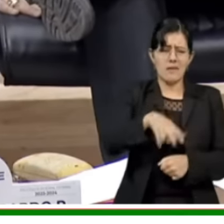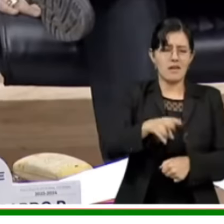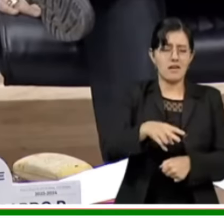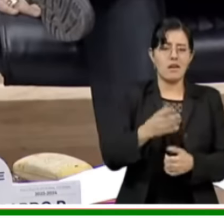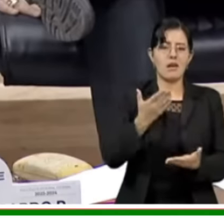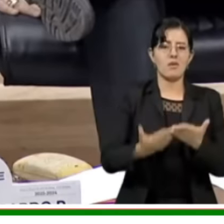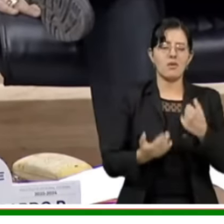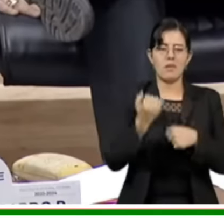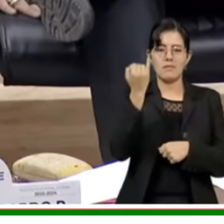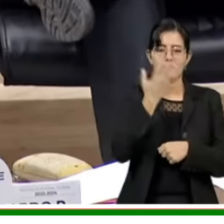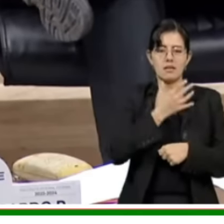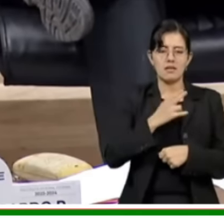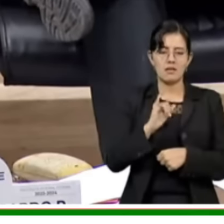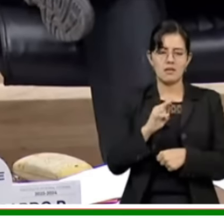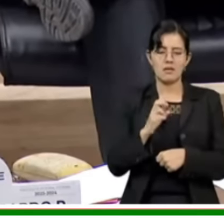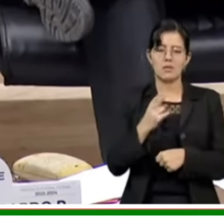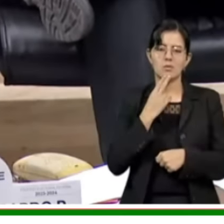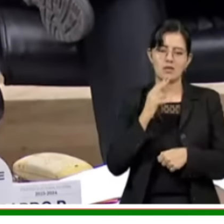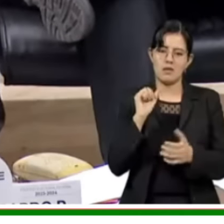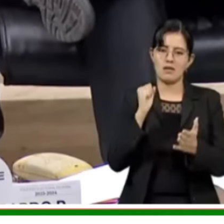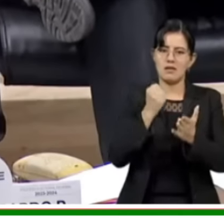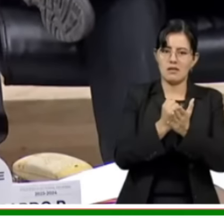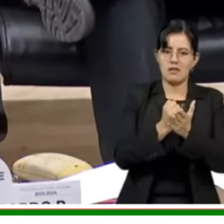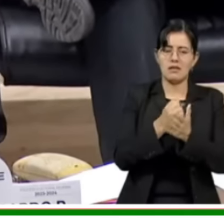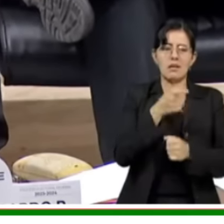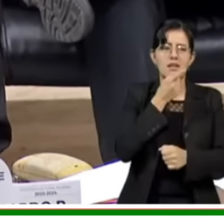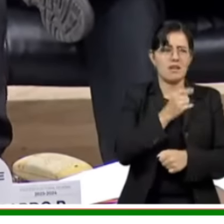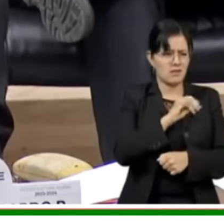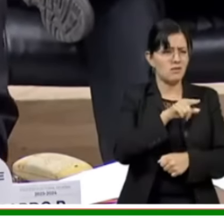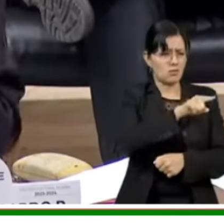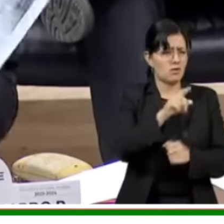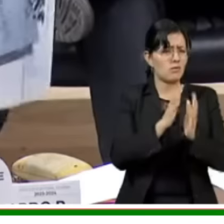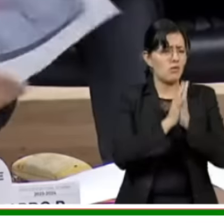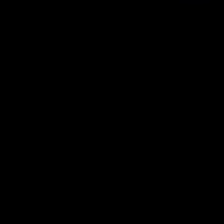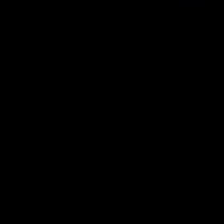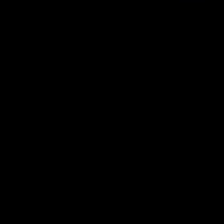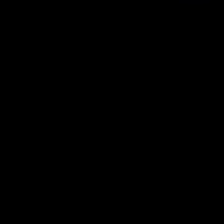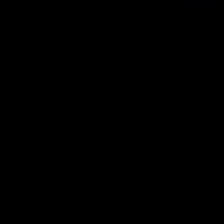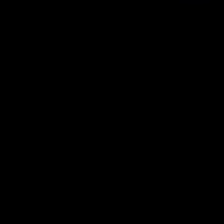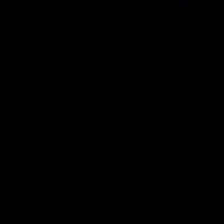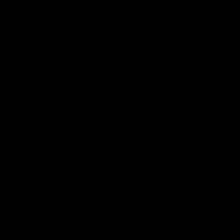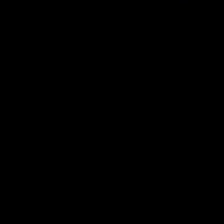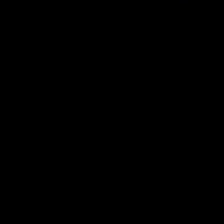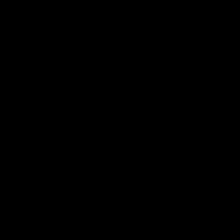el logotipo del INE y tiene que pedirle al INE Oigan Díganle usted edes porque a mí no me